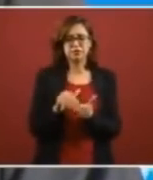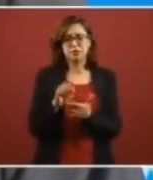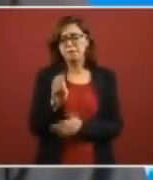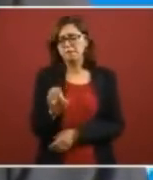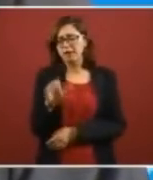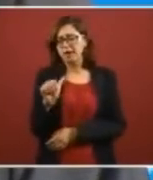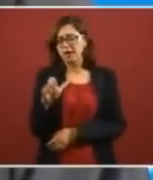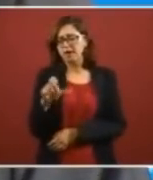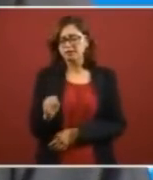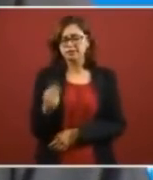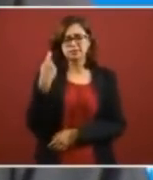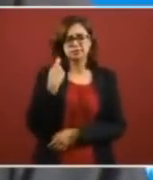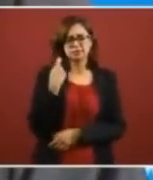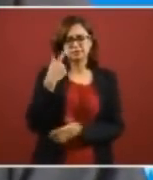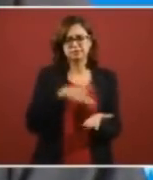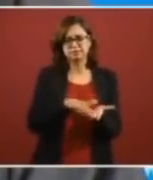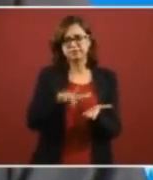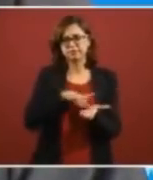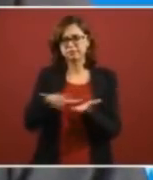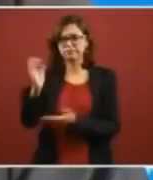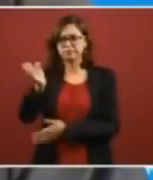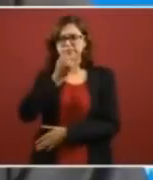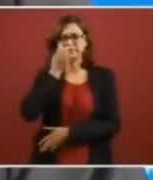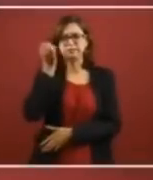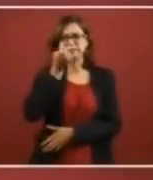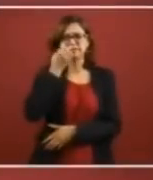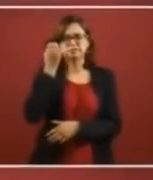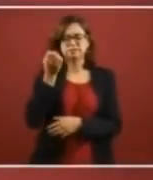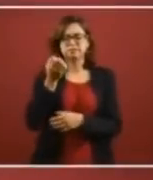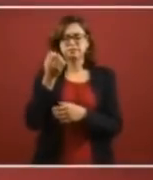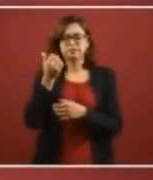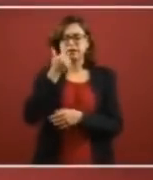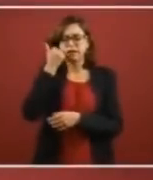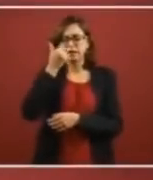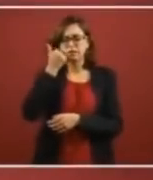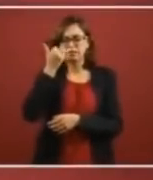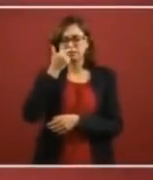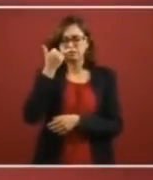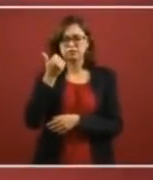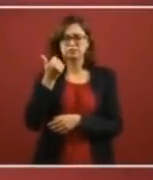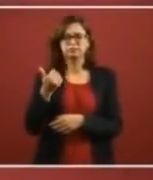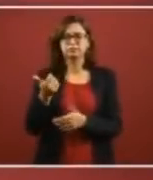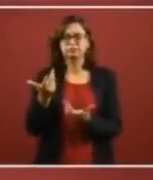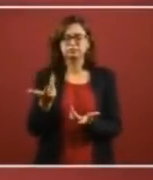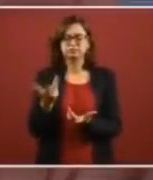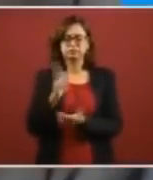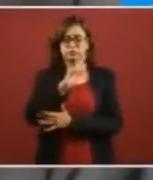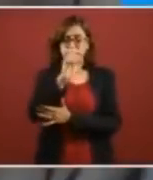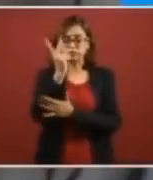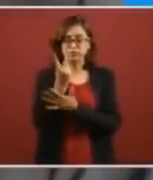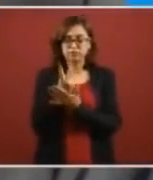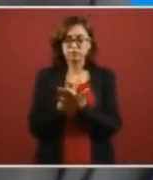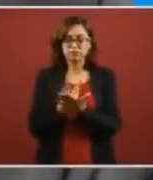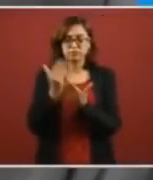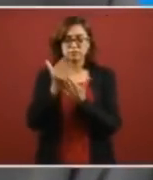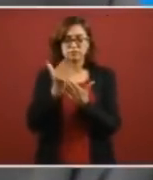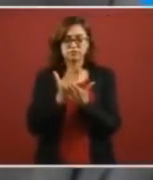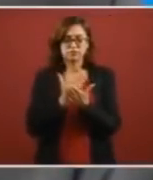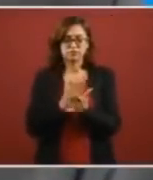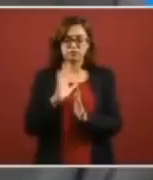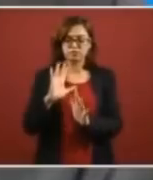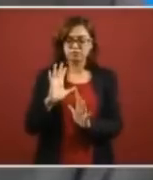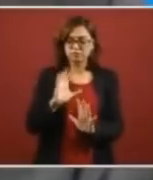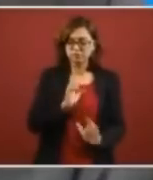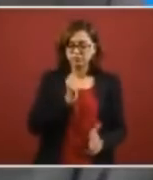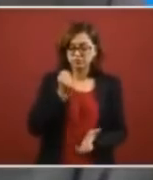becas a estudiantes. Solo este programa significa una inversión que